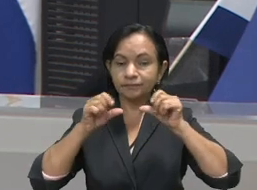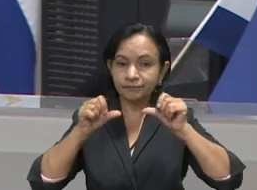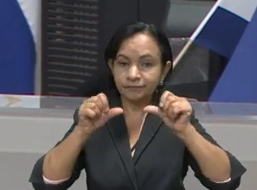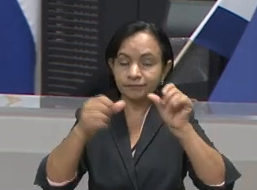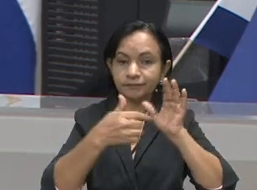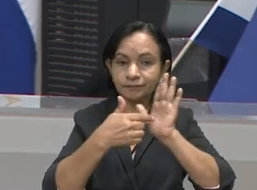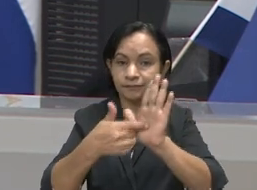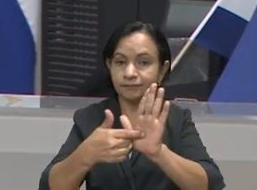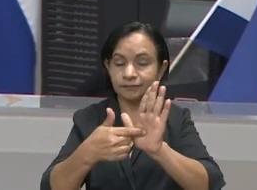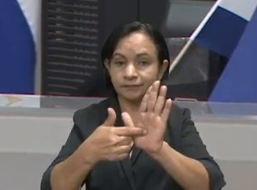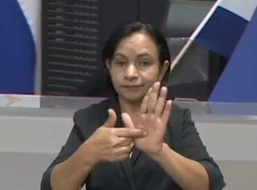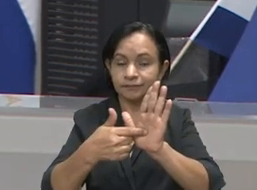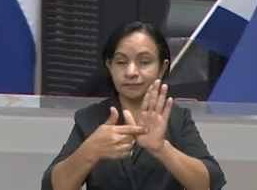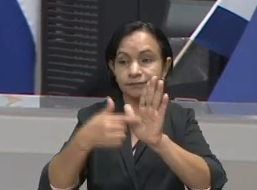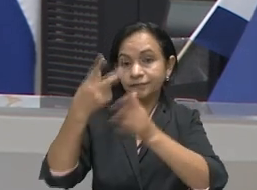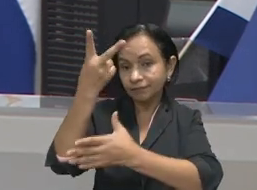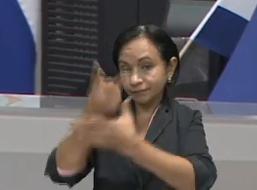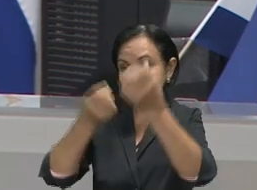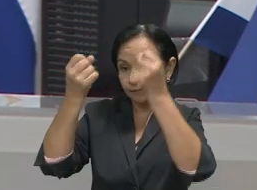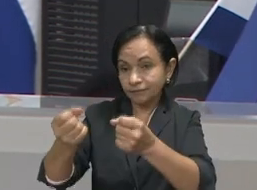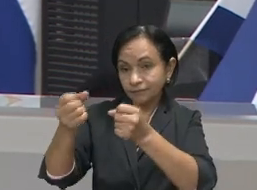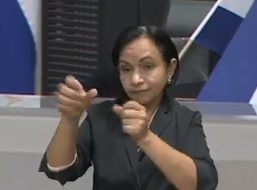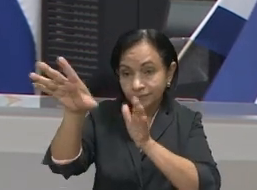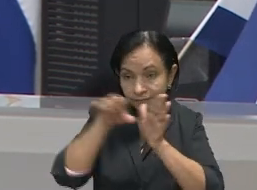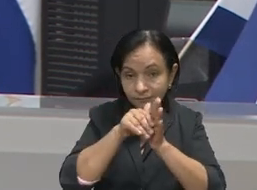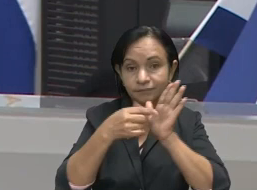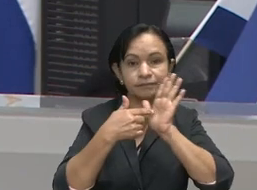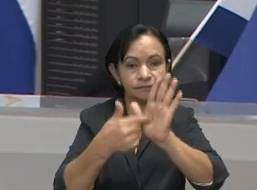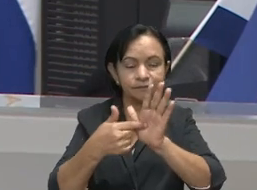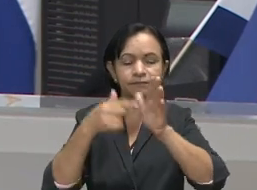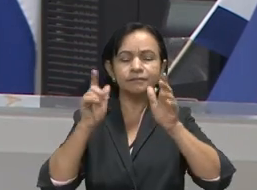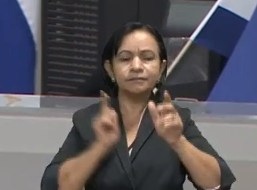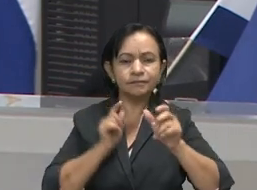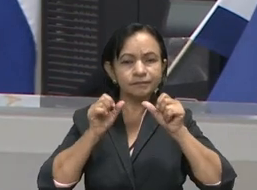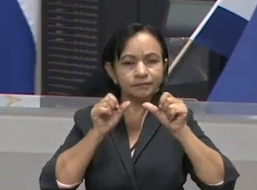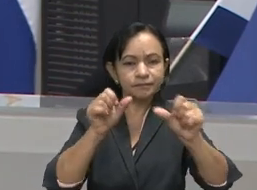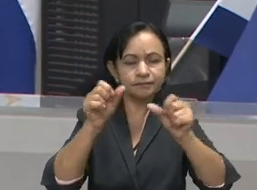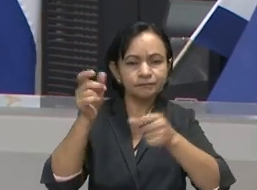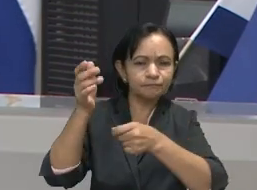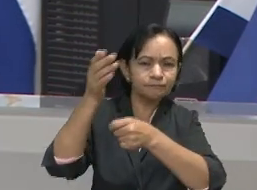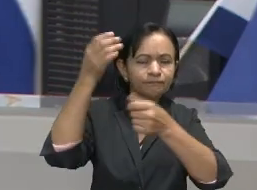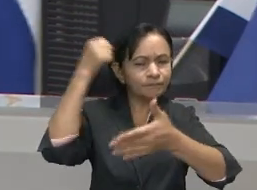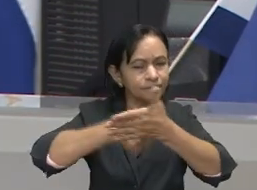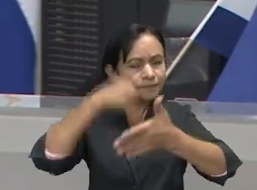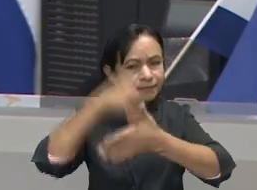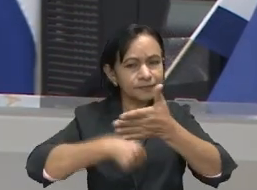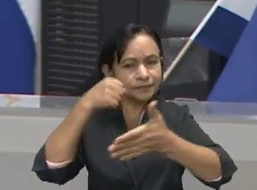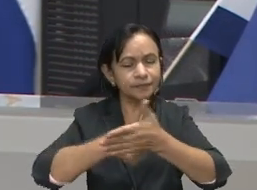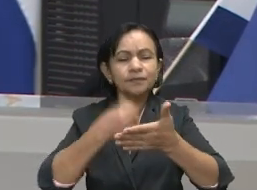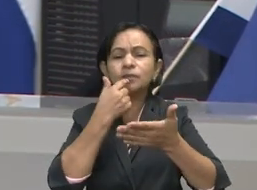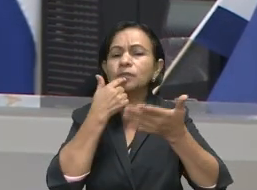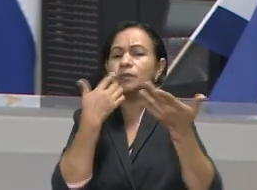el ejemplo de Diriangén y de Nicaragua, mantienen los estandartes de lucha